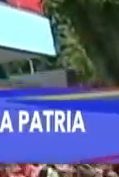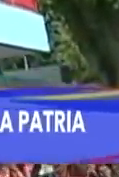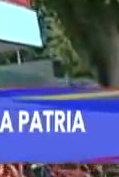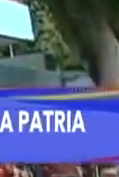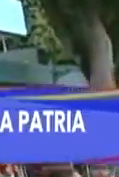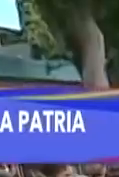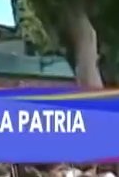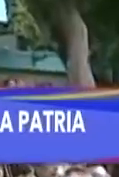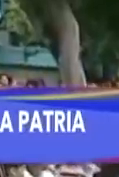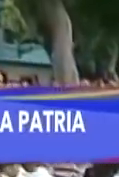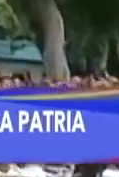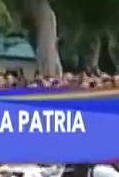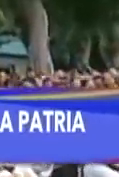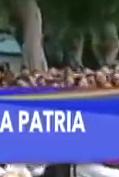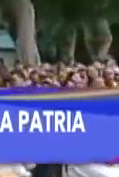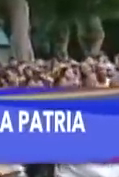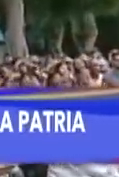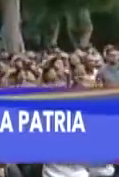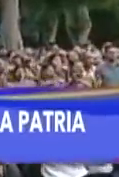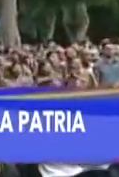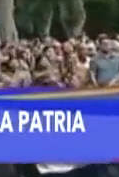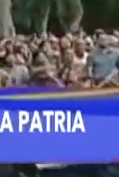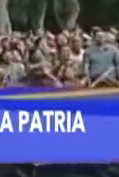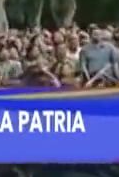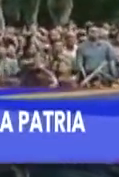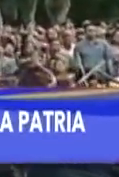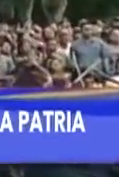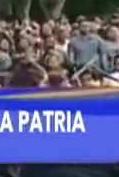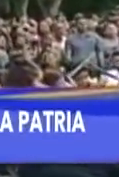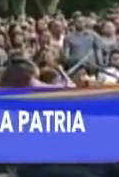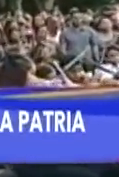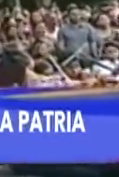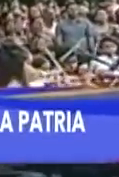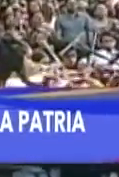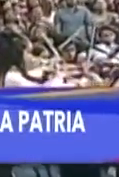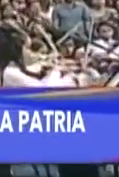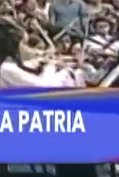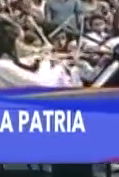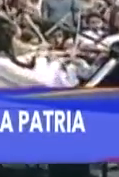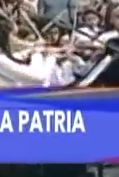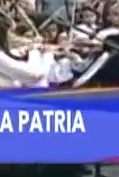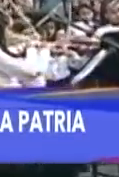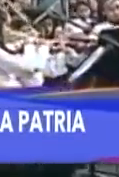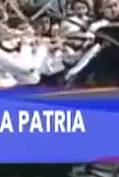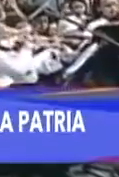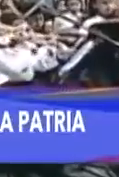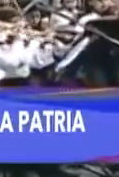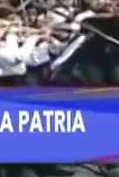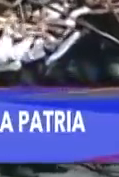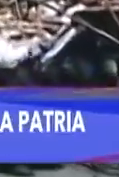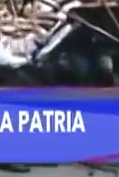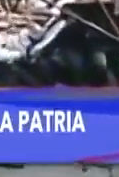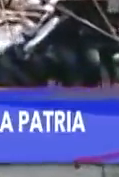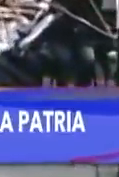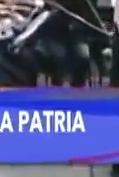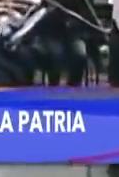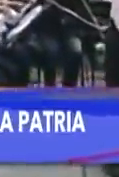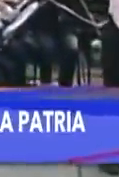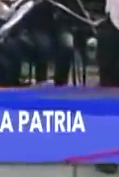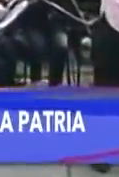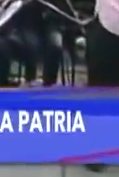rehabilitado en toda su faceta, el Hospital Tipo 1, doctor José Antonio